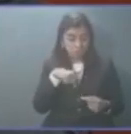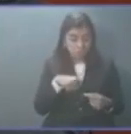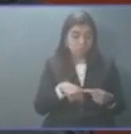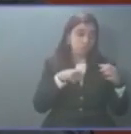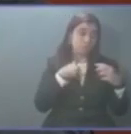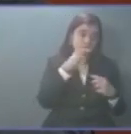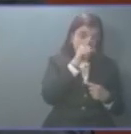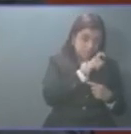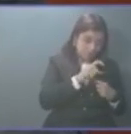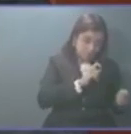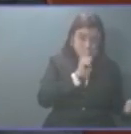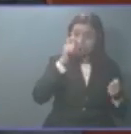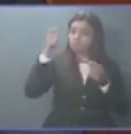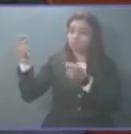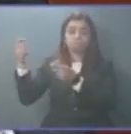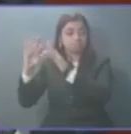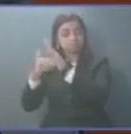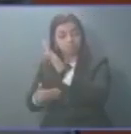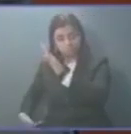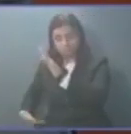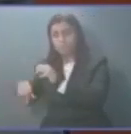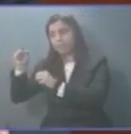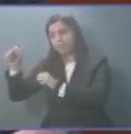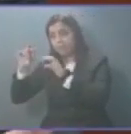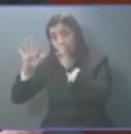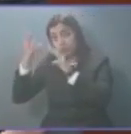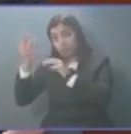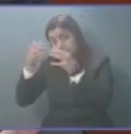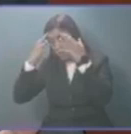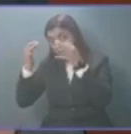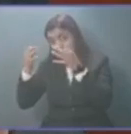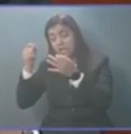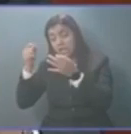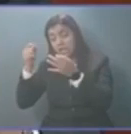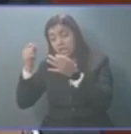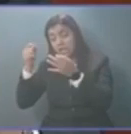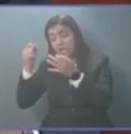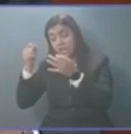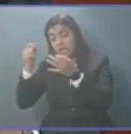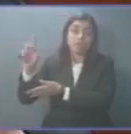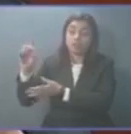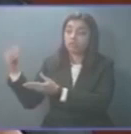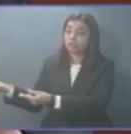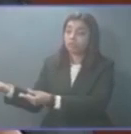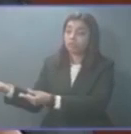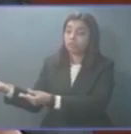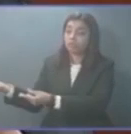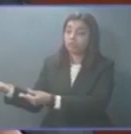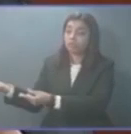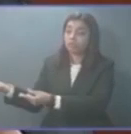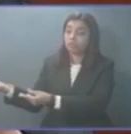él. Si eso ocurre, él tiene 8 días para decidir si lo veta. Entonces, si lo veta y lo regresa, es